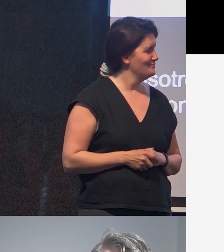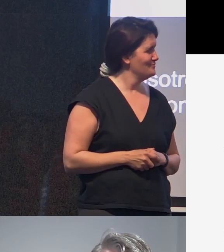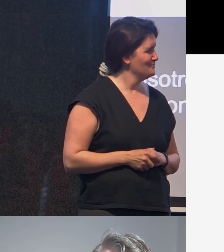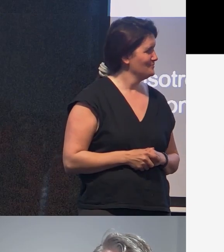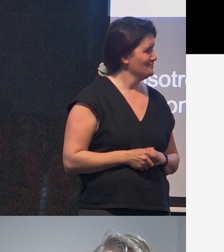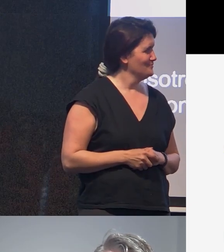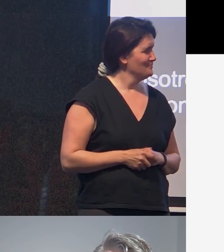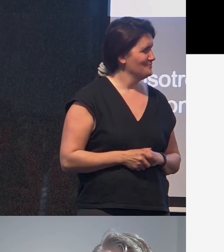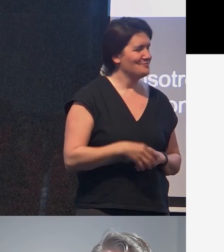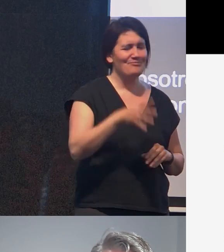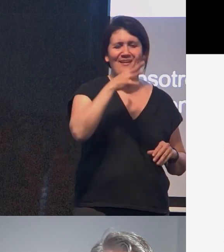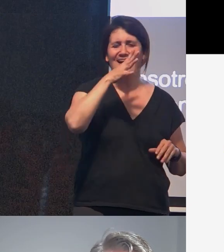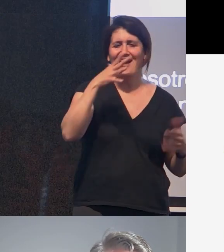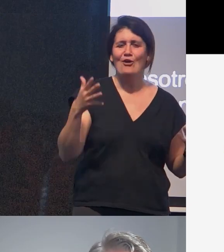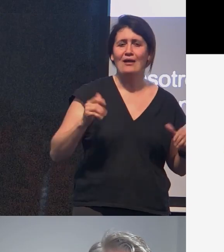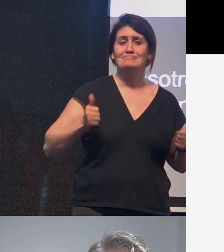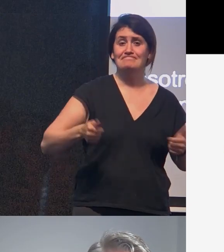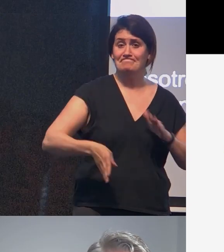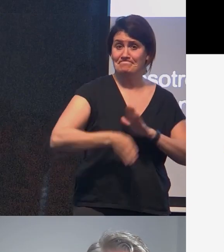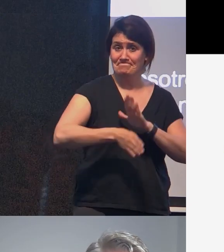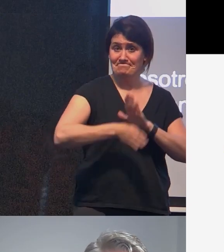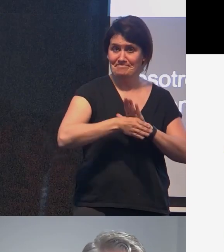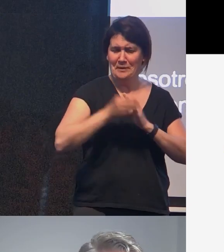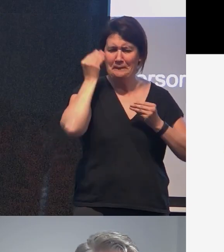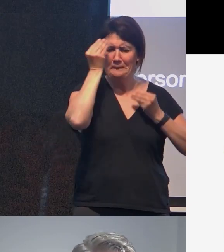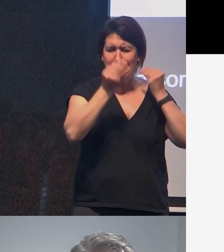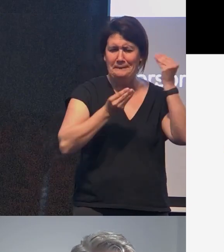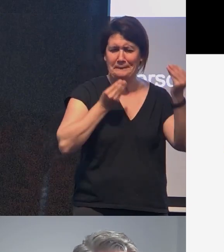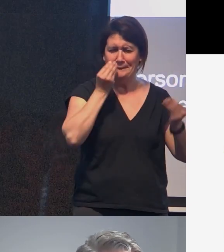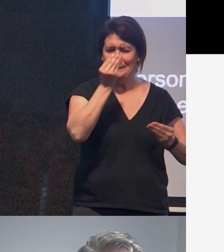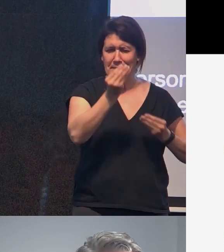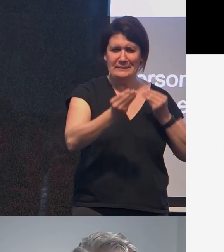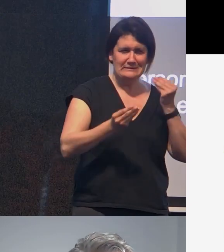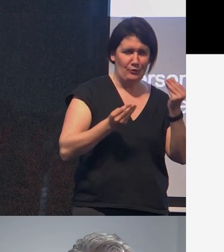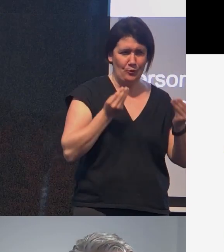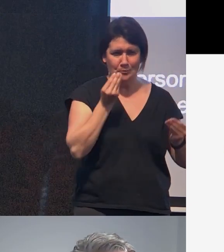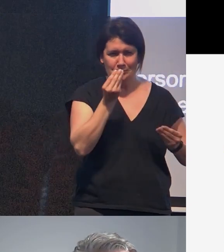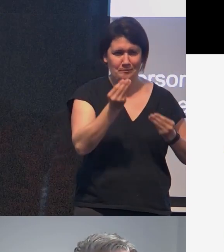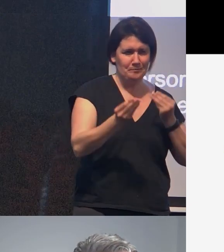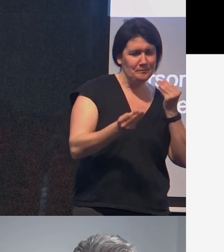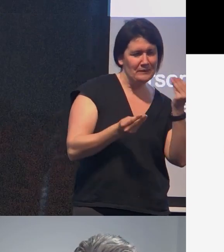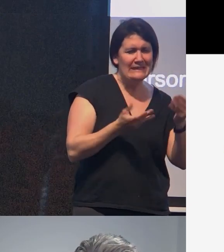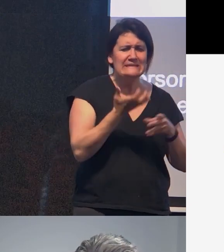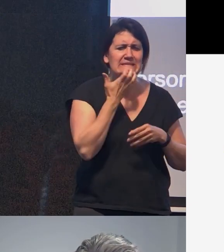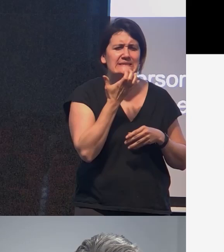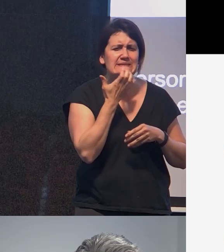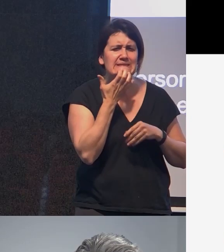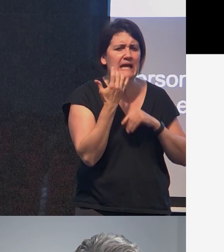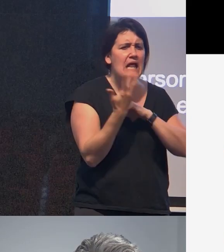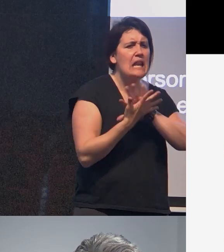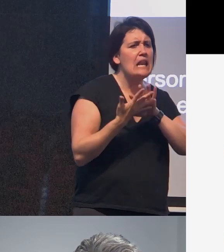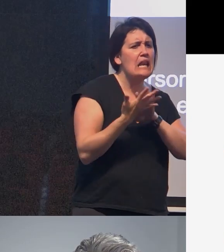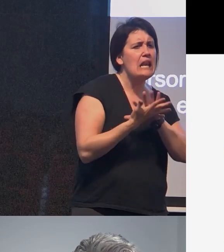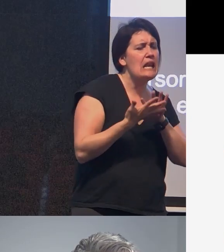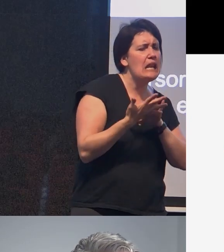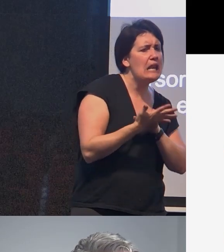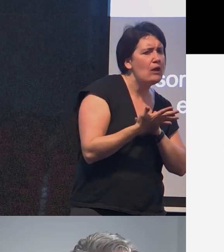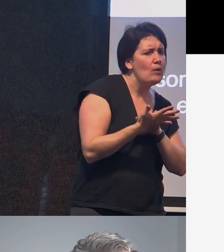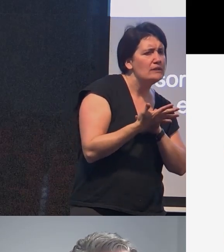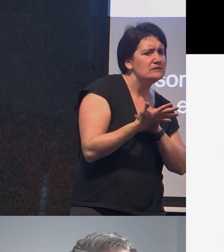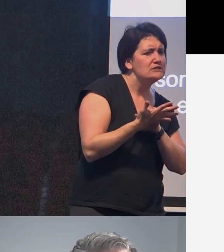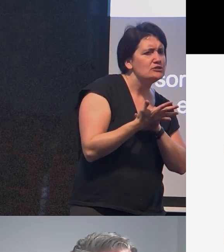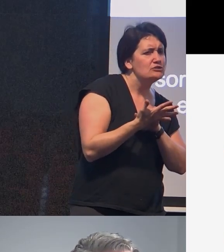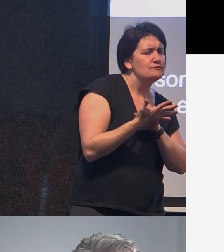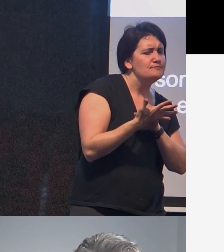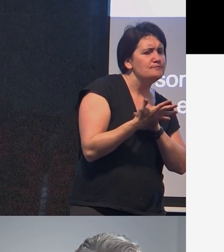Ahora, vamos a seguir pensando un poco en si la lengua de signos